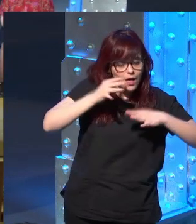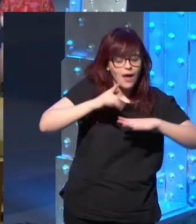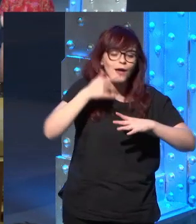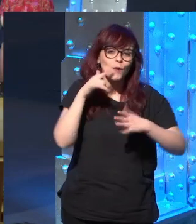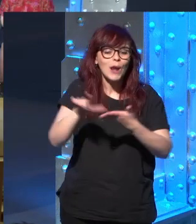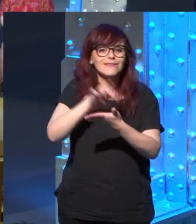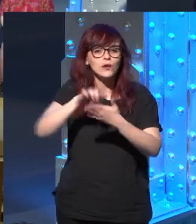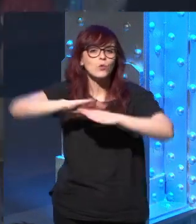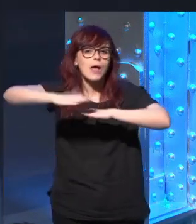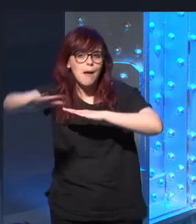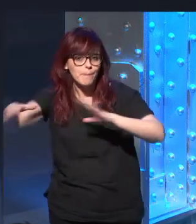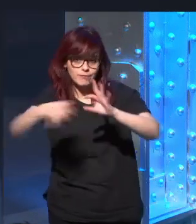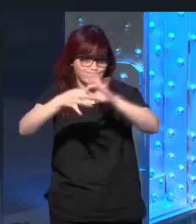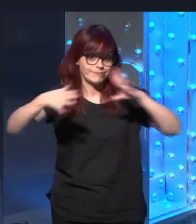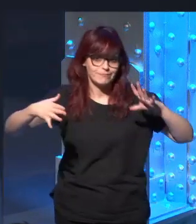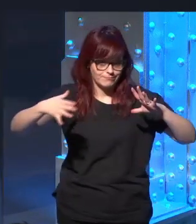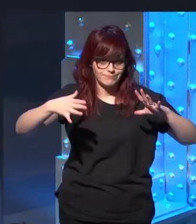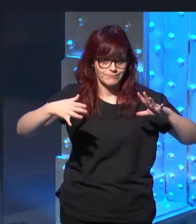campo, ¿no?